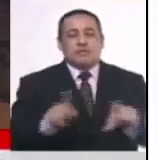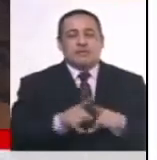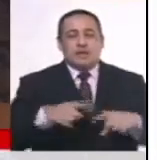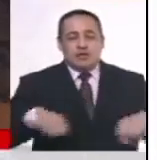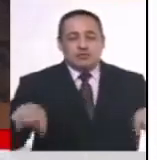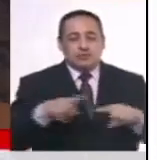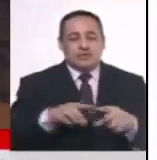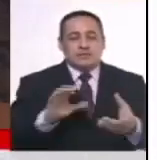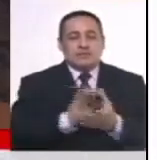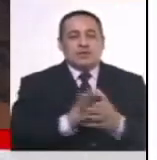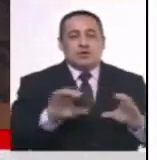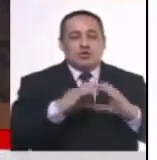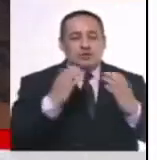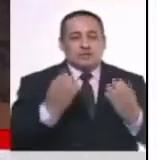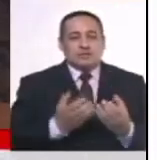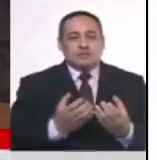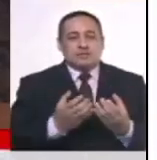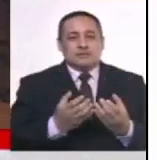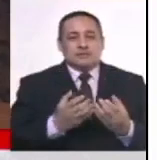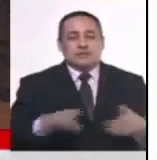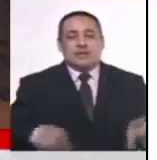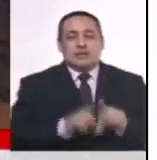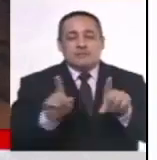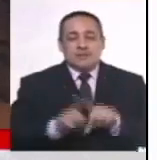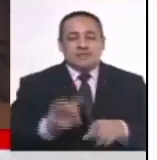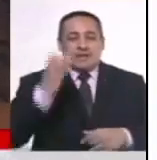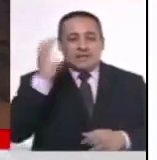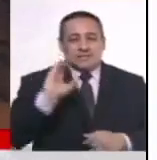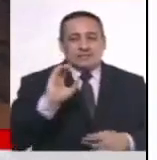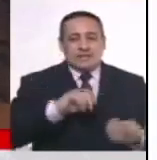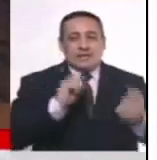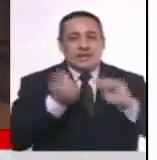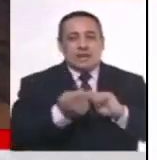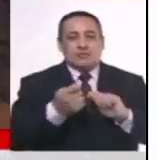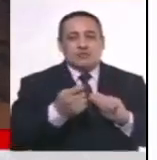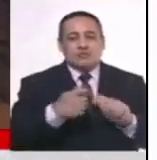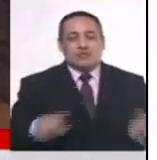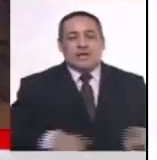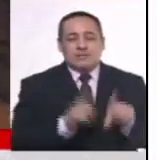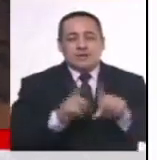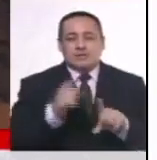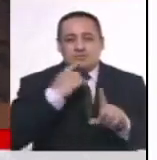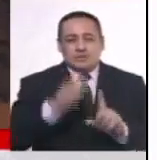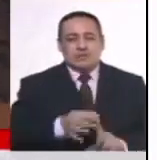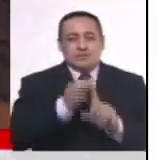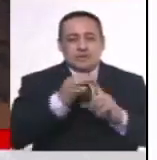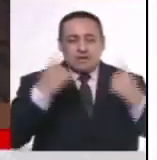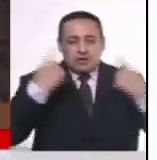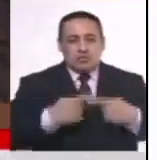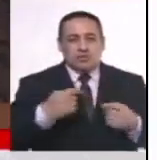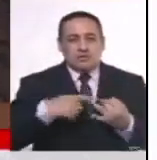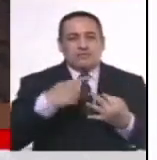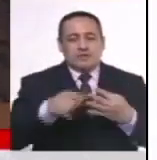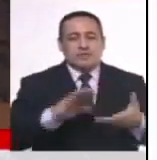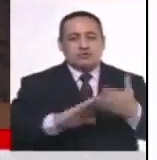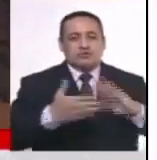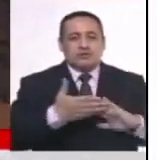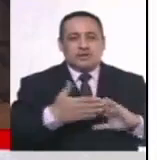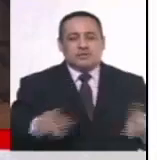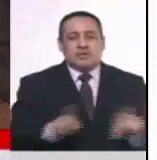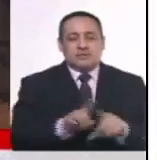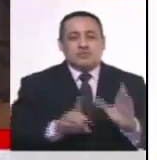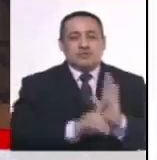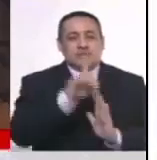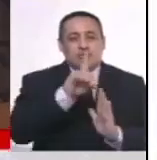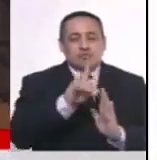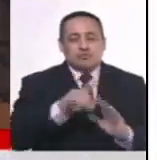Colegas congresistas, la ciencia y la tecnología son el principal motor de cualquier sociedad para su